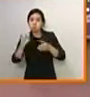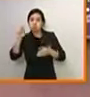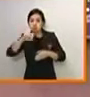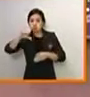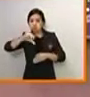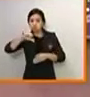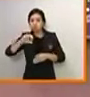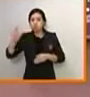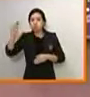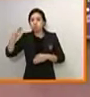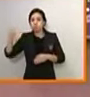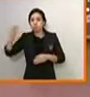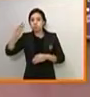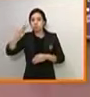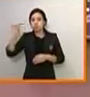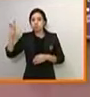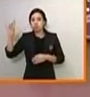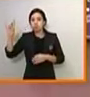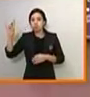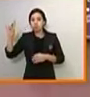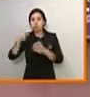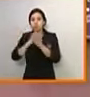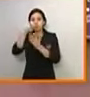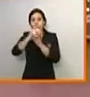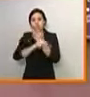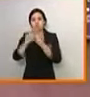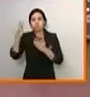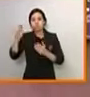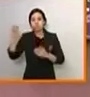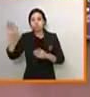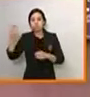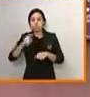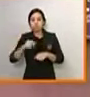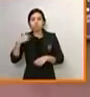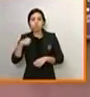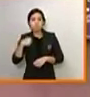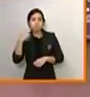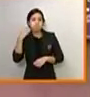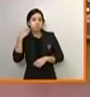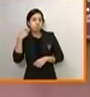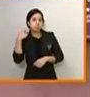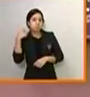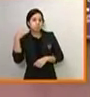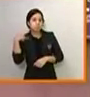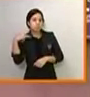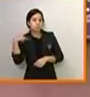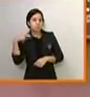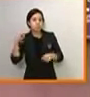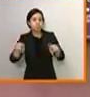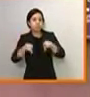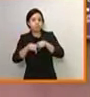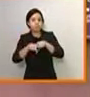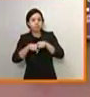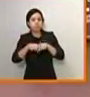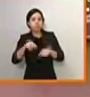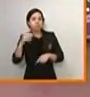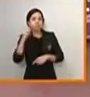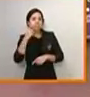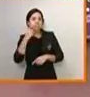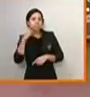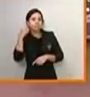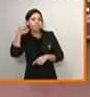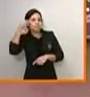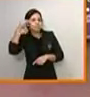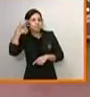miércoles 27 de noviembre del año 2019. Les saluda Kimberly y también me encuentro en compañía de Malvi y Woldy. Hola, queridos jugadores.